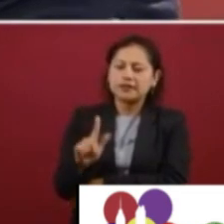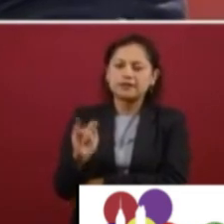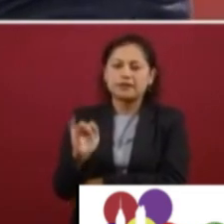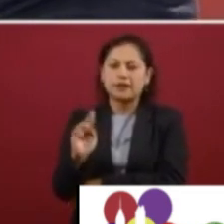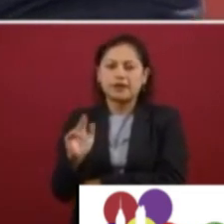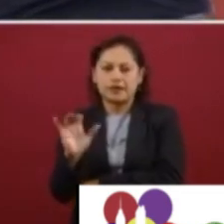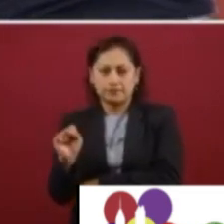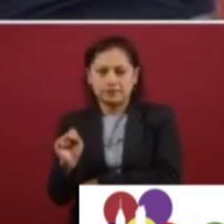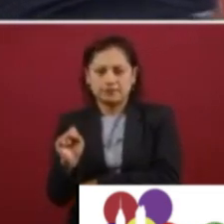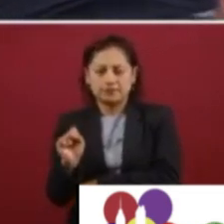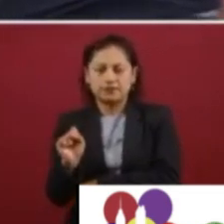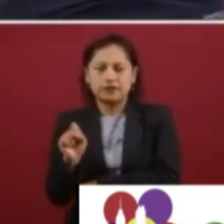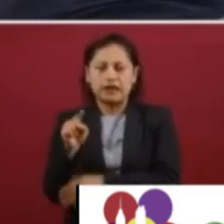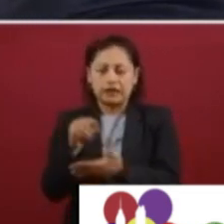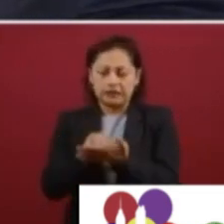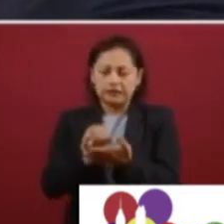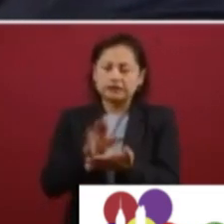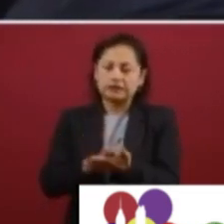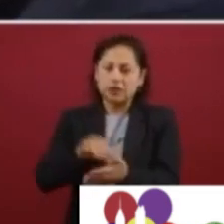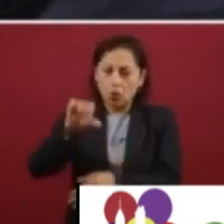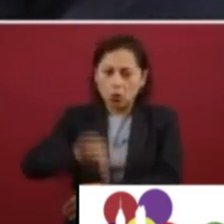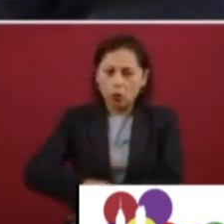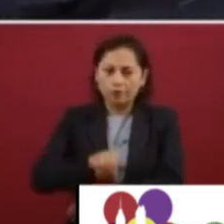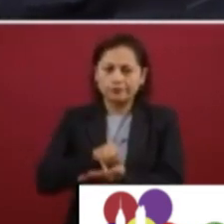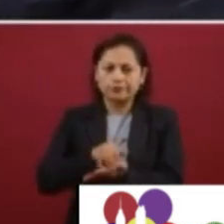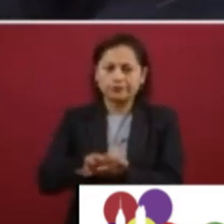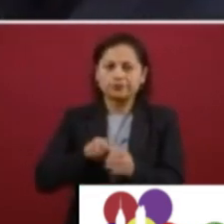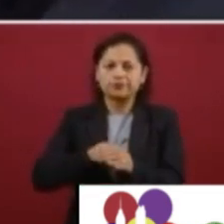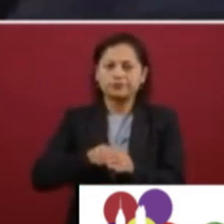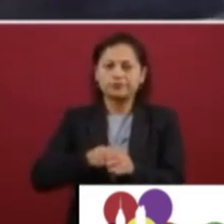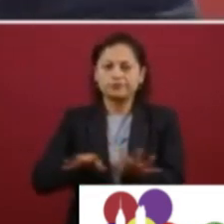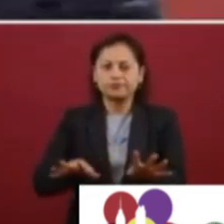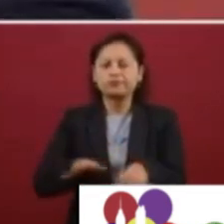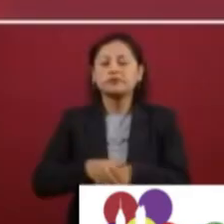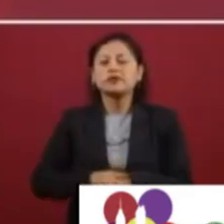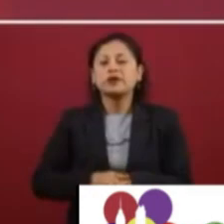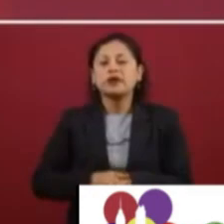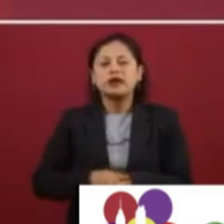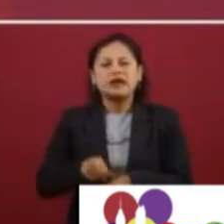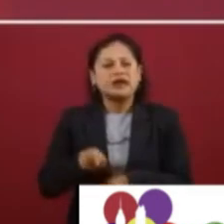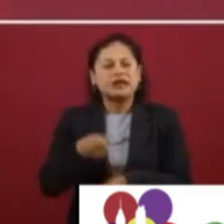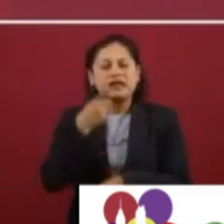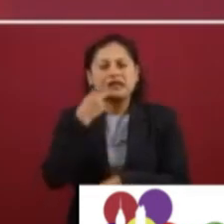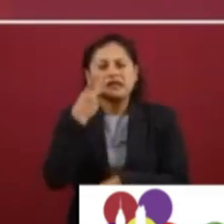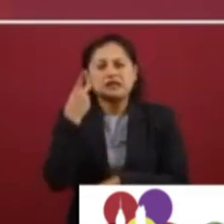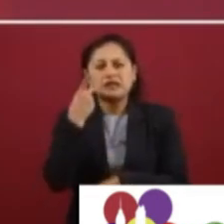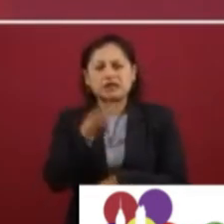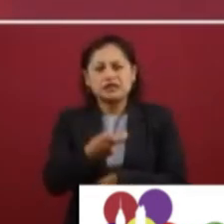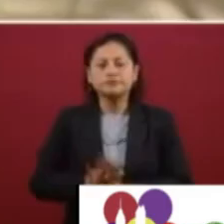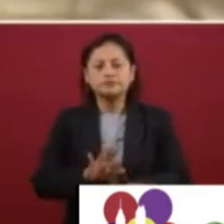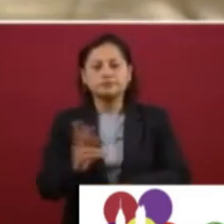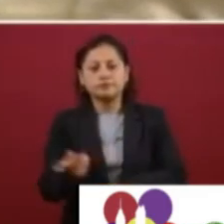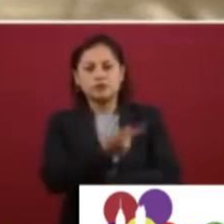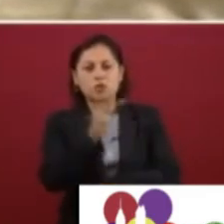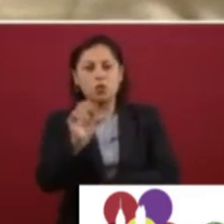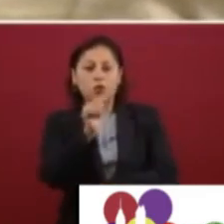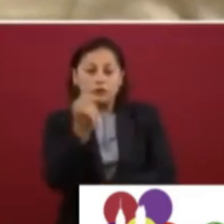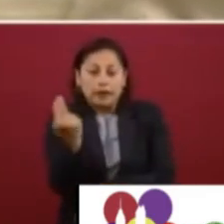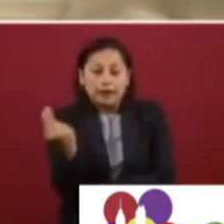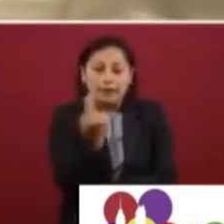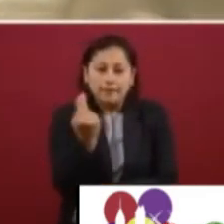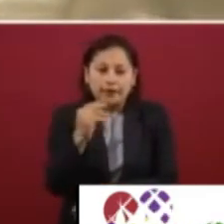acciones para regenerar el medio ambiente entre las que resaltó la reforestación y el cuidado del agua más